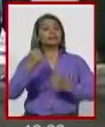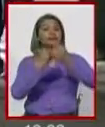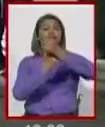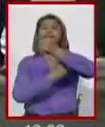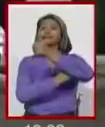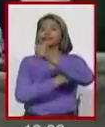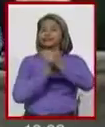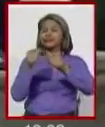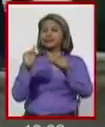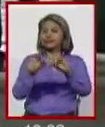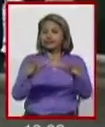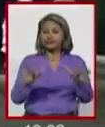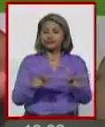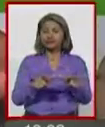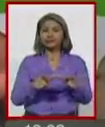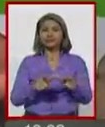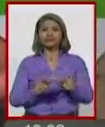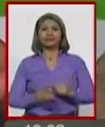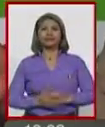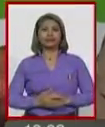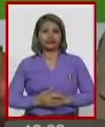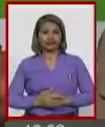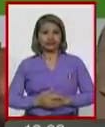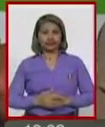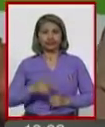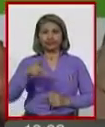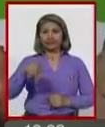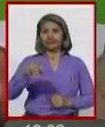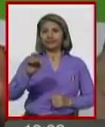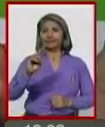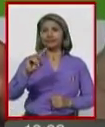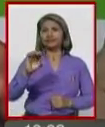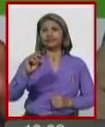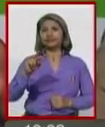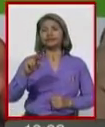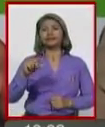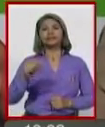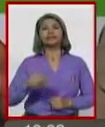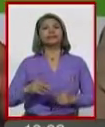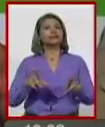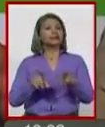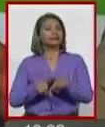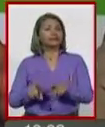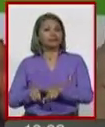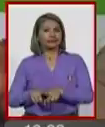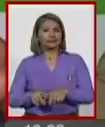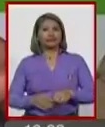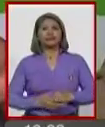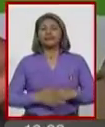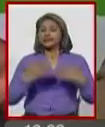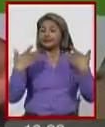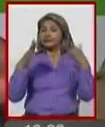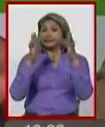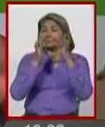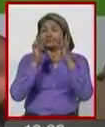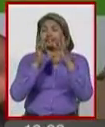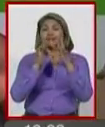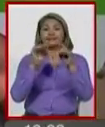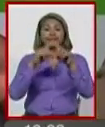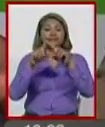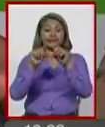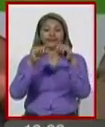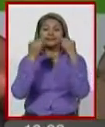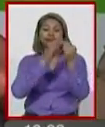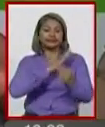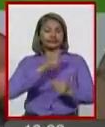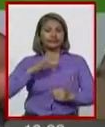situación que vivía la comunidad o el municipio de Porongo. Es así que se puso en contacto con las